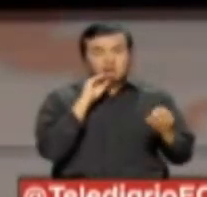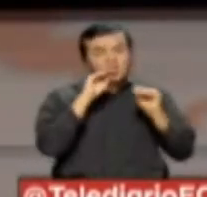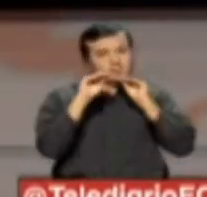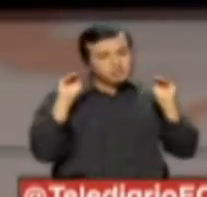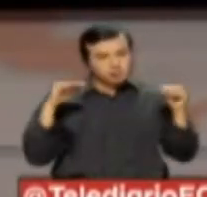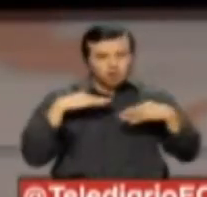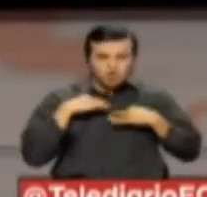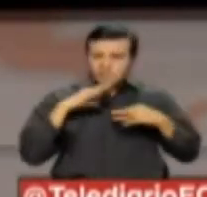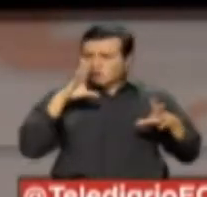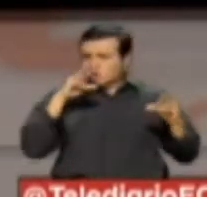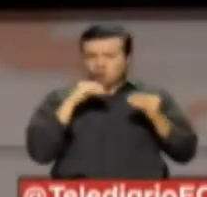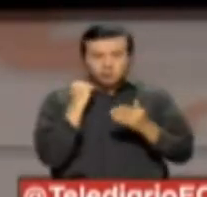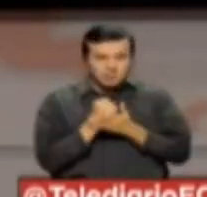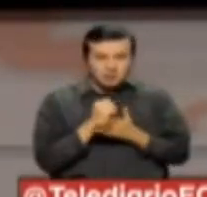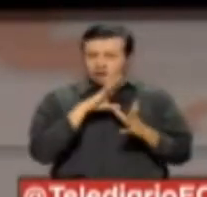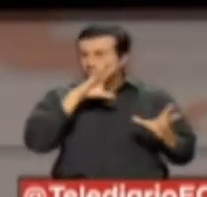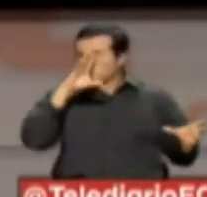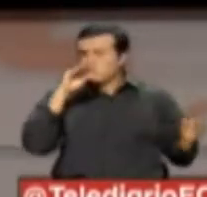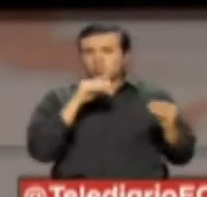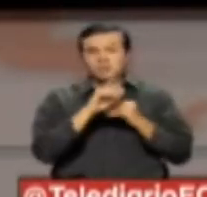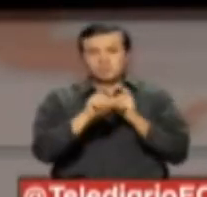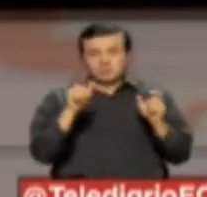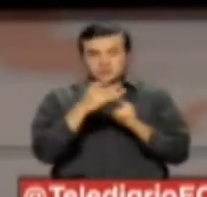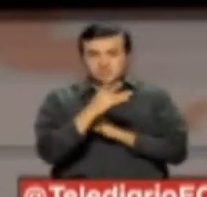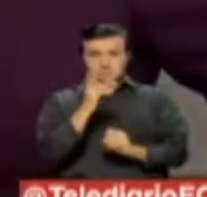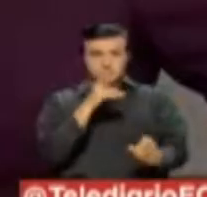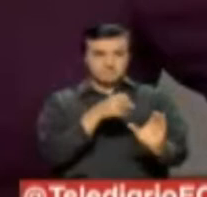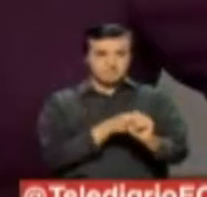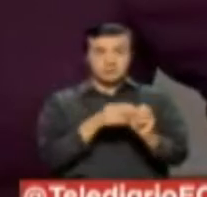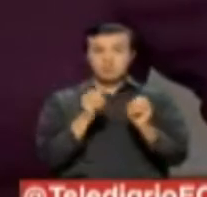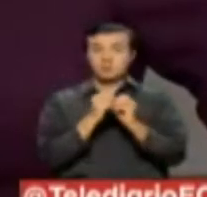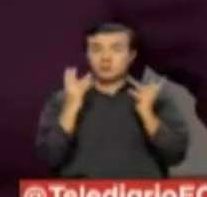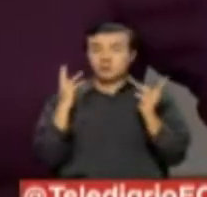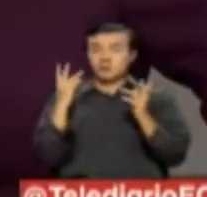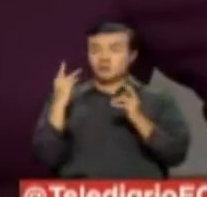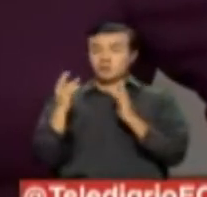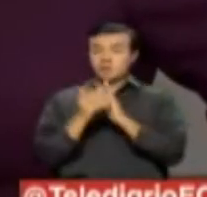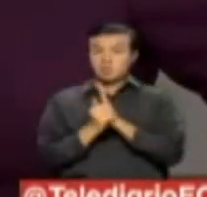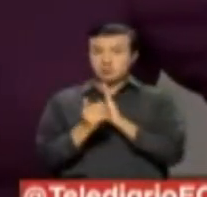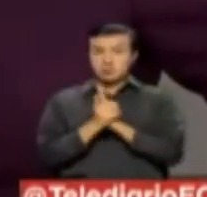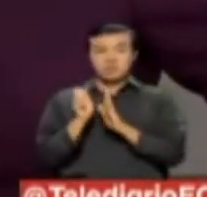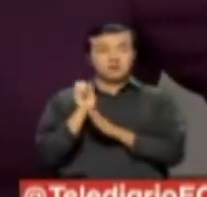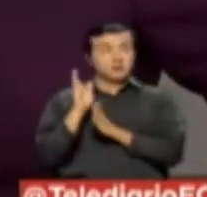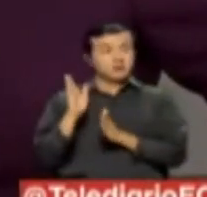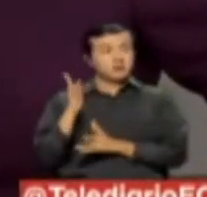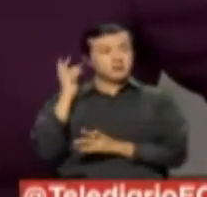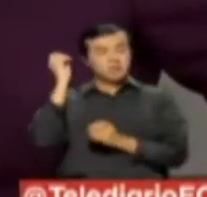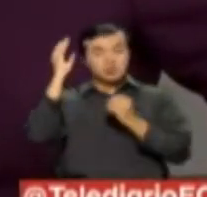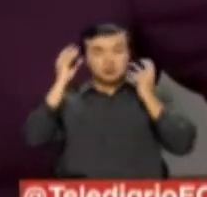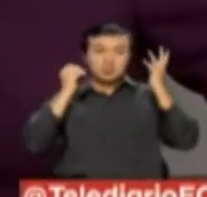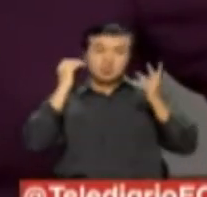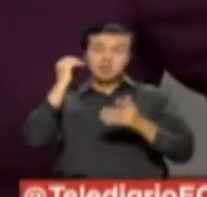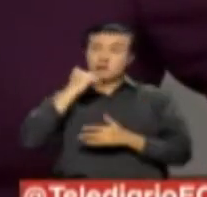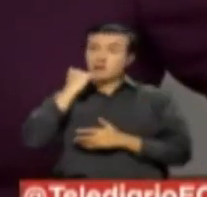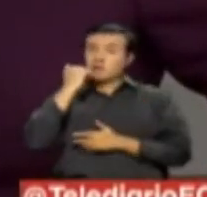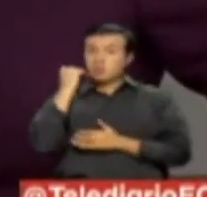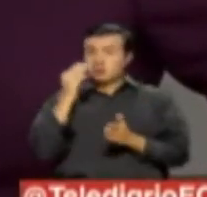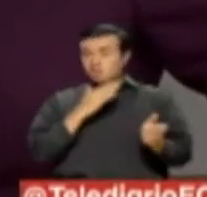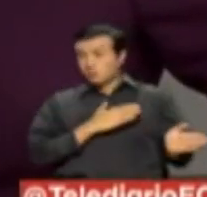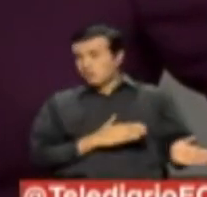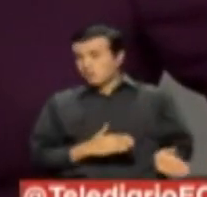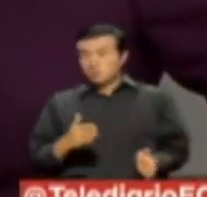tome conciencia y se involucre en este proceso tenemos bastante talento en ecuador y puede existir un creativo de repente pues